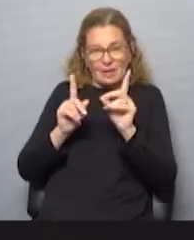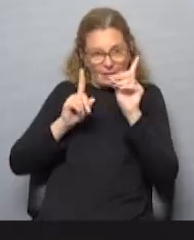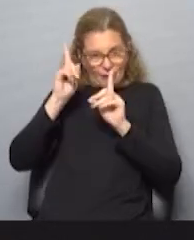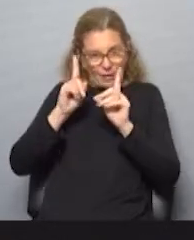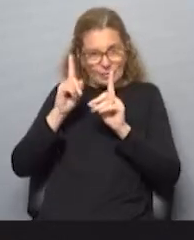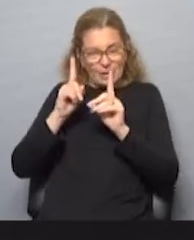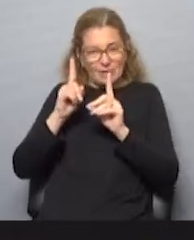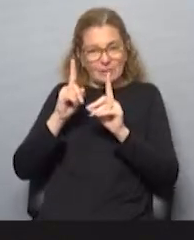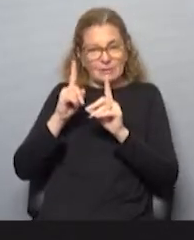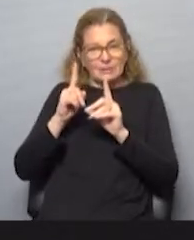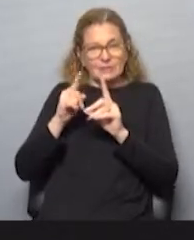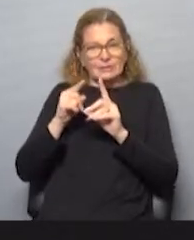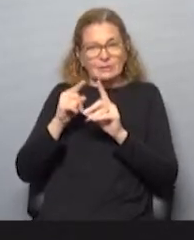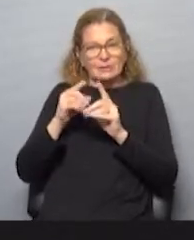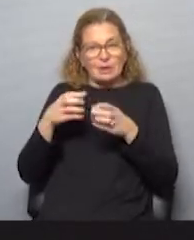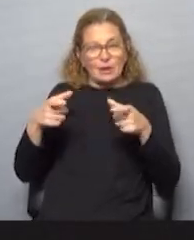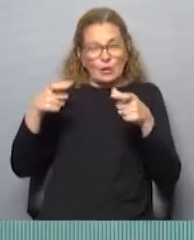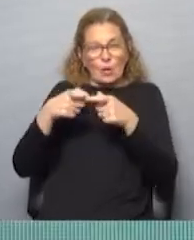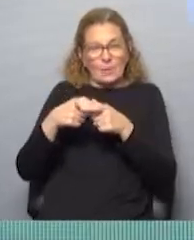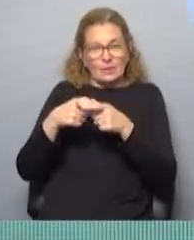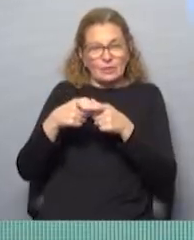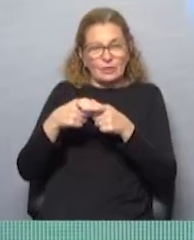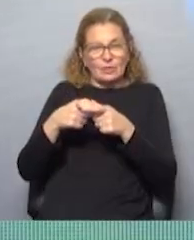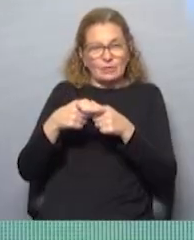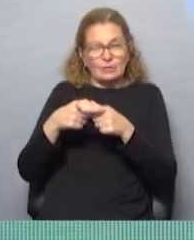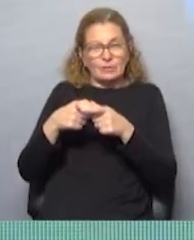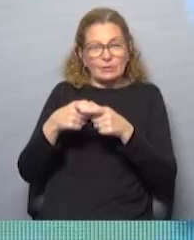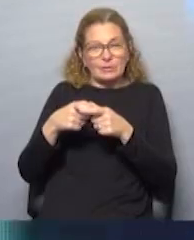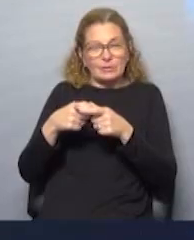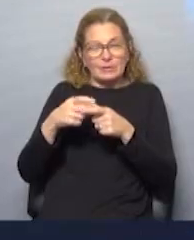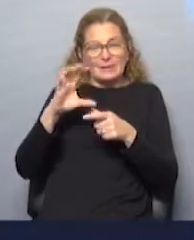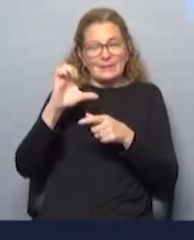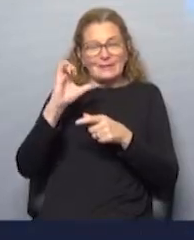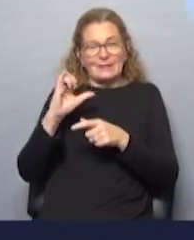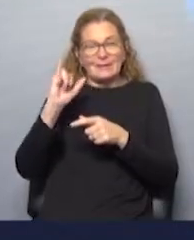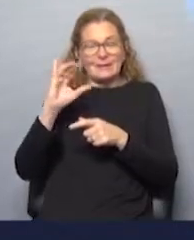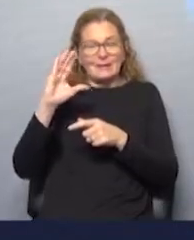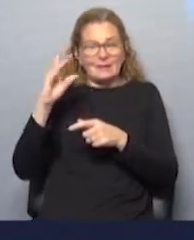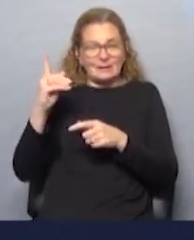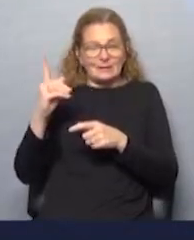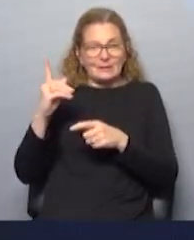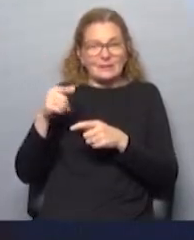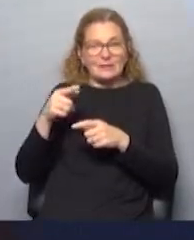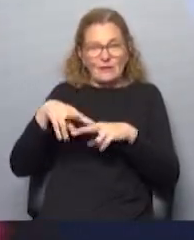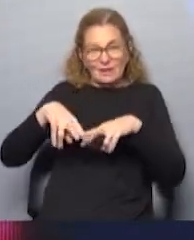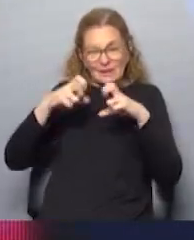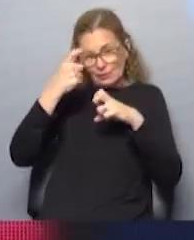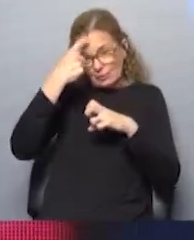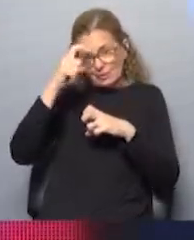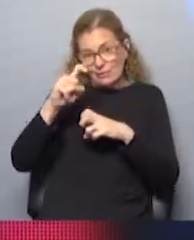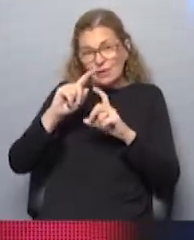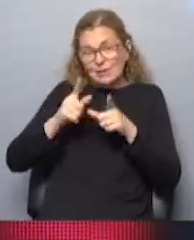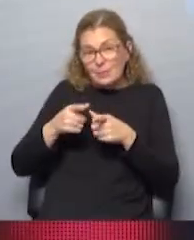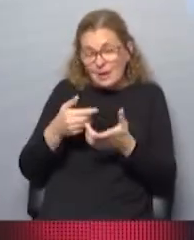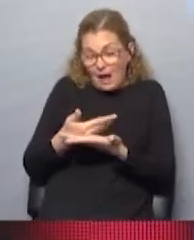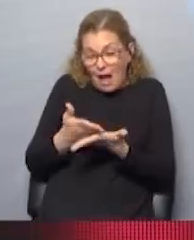sobre todo a través de la comisión de la cicig la comisión sectorial de investigación científica donde también